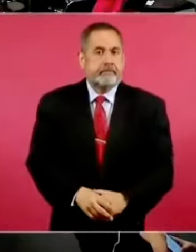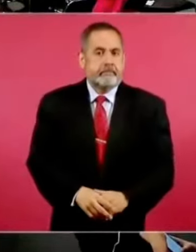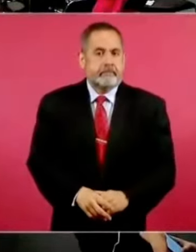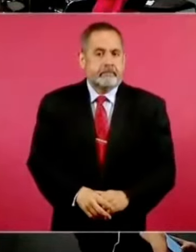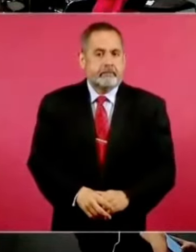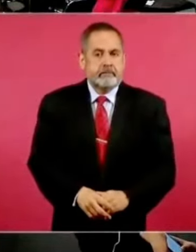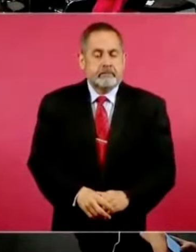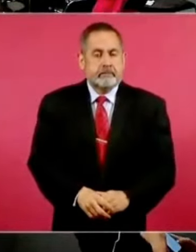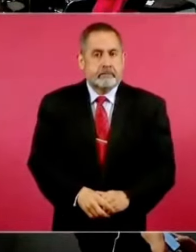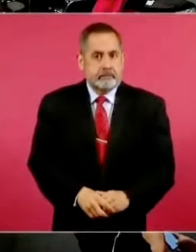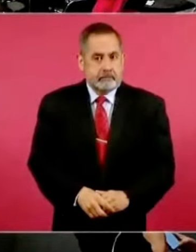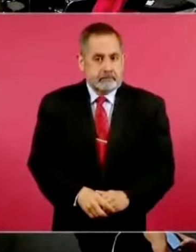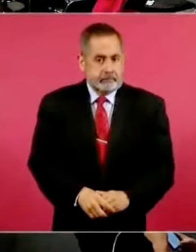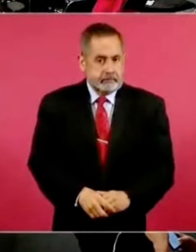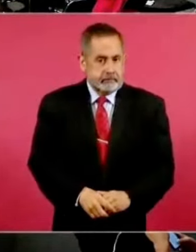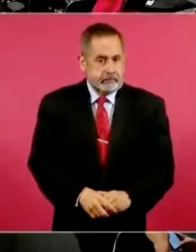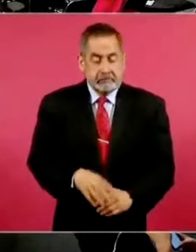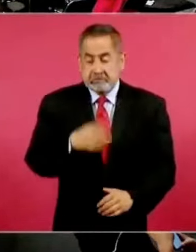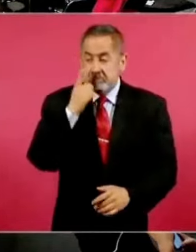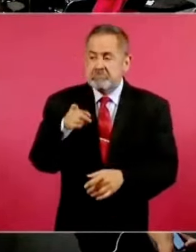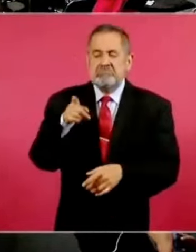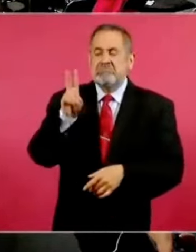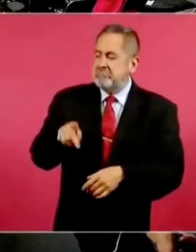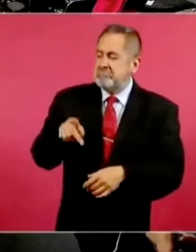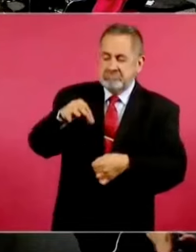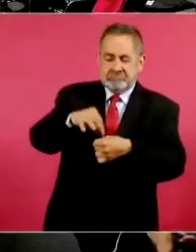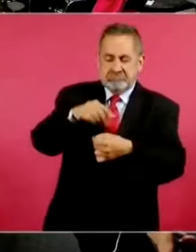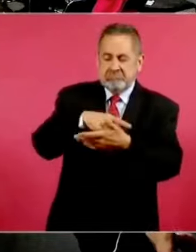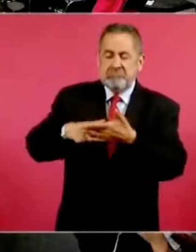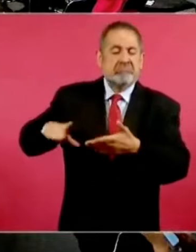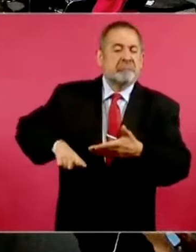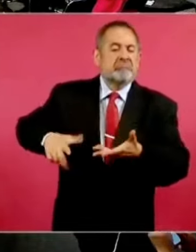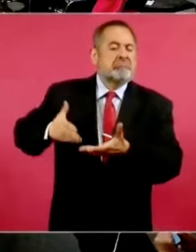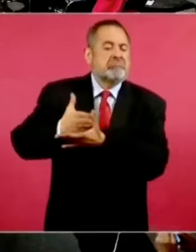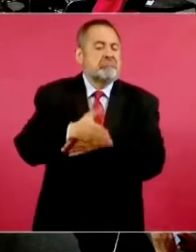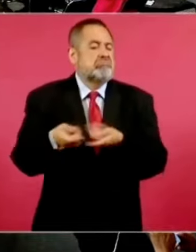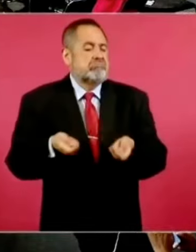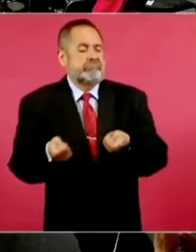A las elecciones de Estado,